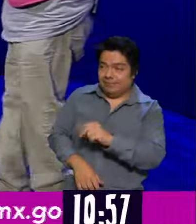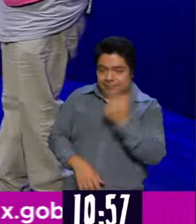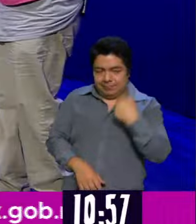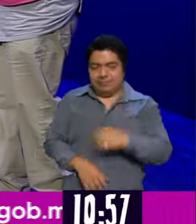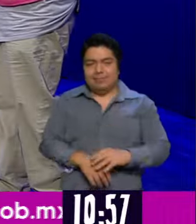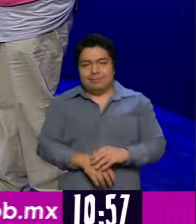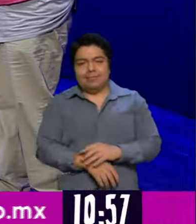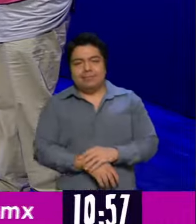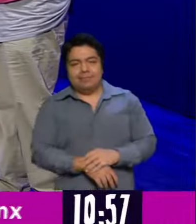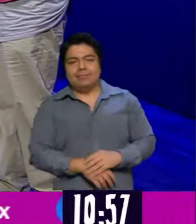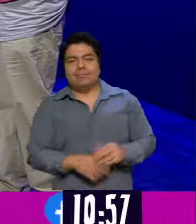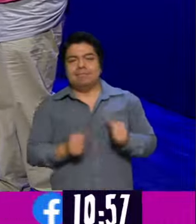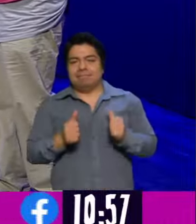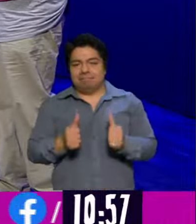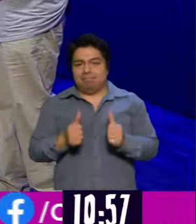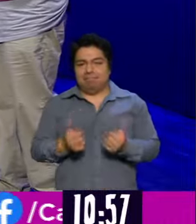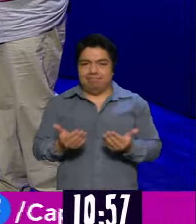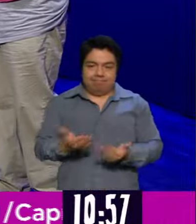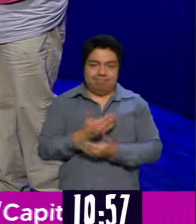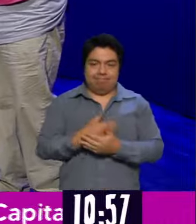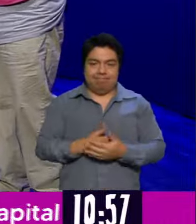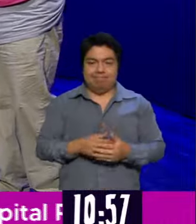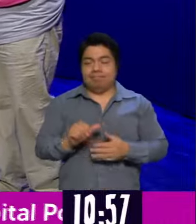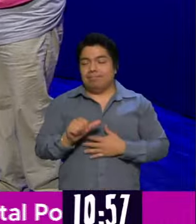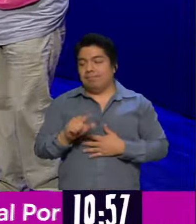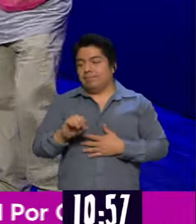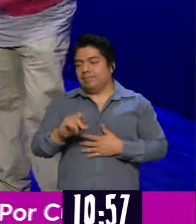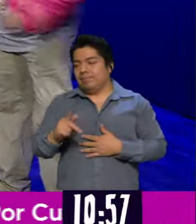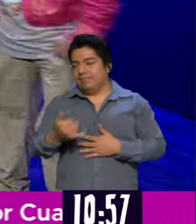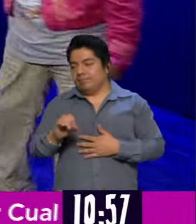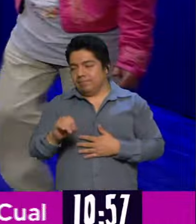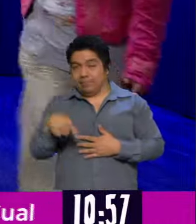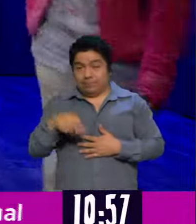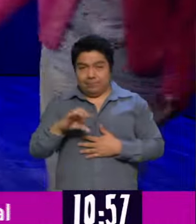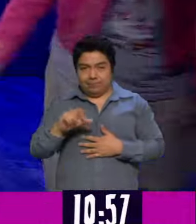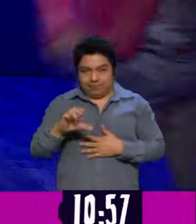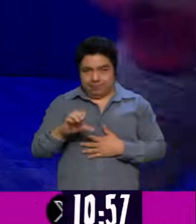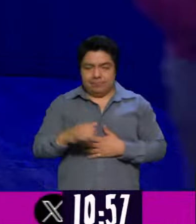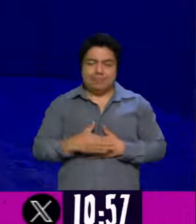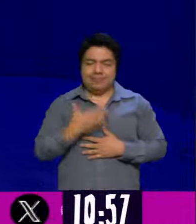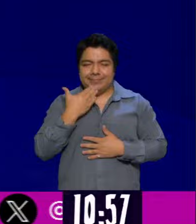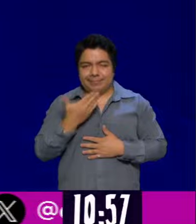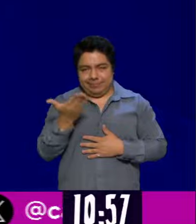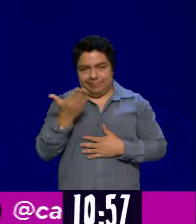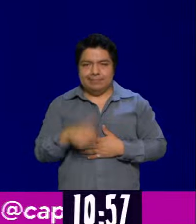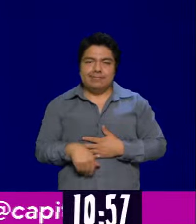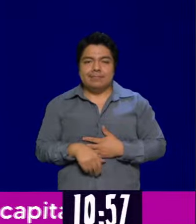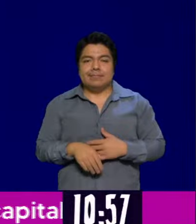Ándele, ándele usted. ¡Alto Proyecto, el capital por cual venga!